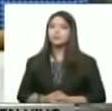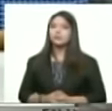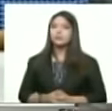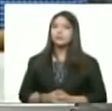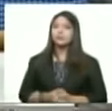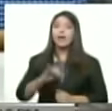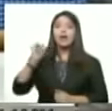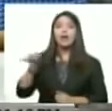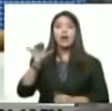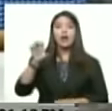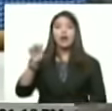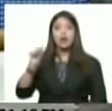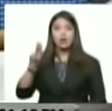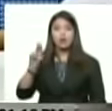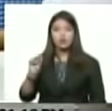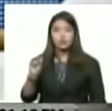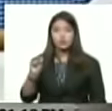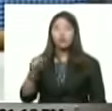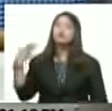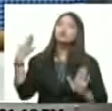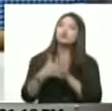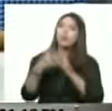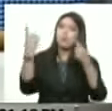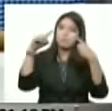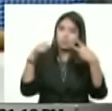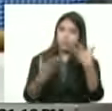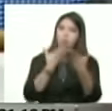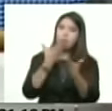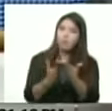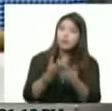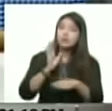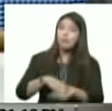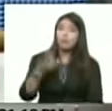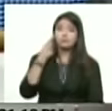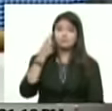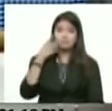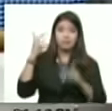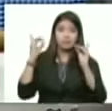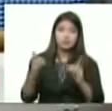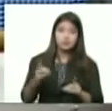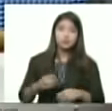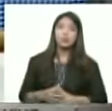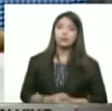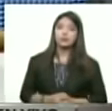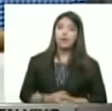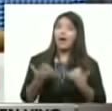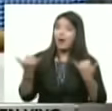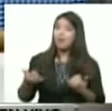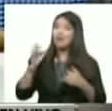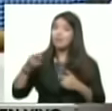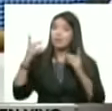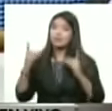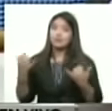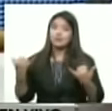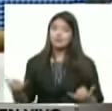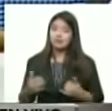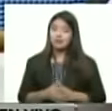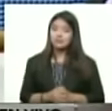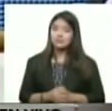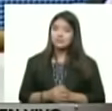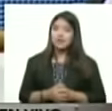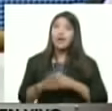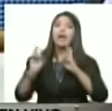Jesús Faría, ¿no? Sobre las propuestas, ¿no? Porque hay que tomar decisiones. Correcto. Ahorita mismo. Correcto. Estos temas se